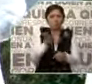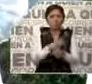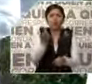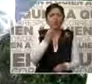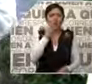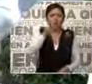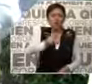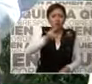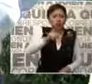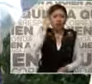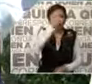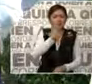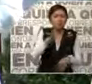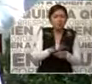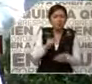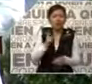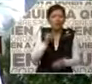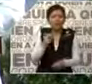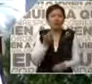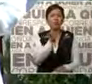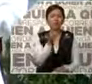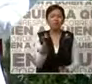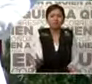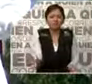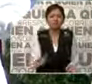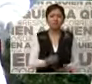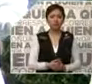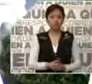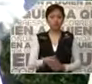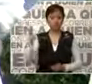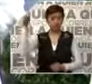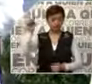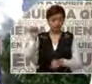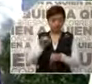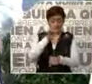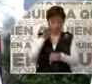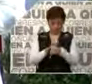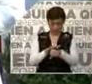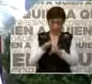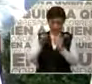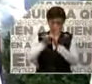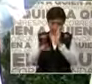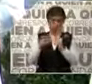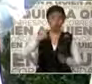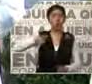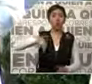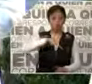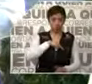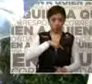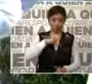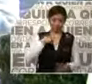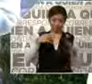le han dicho? Bueno, de hecho, en la parte administrativa a nosotros como derechohabientes no nos